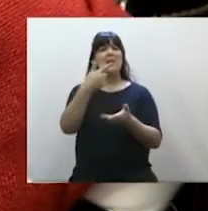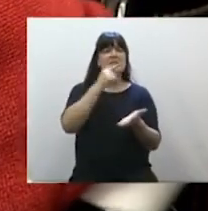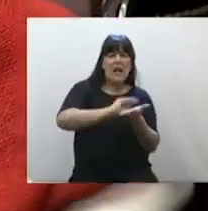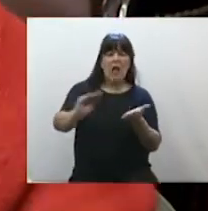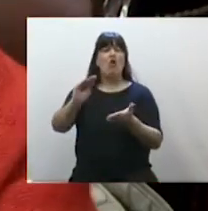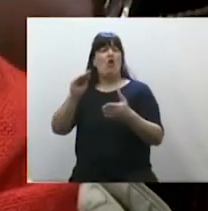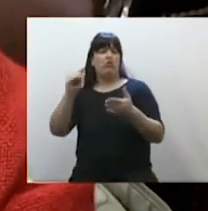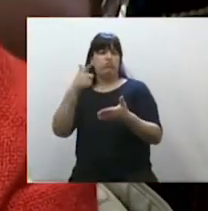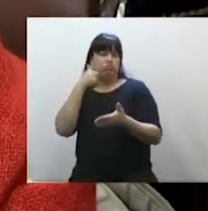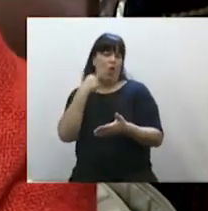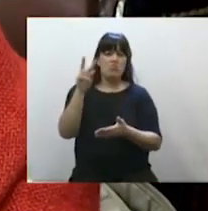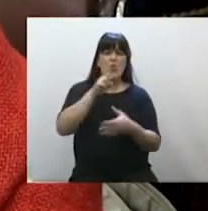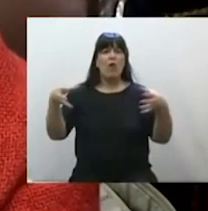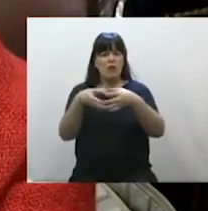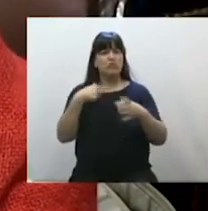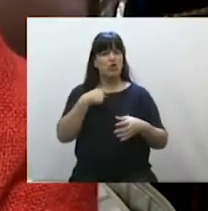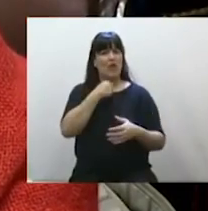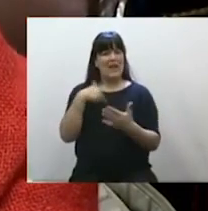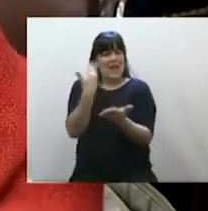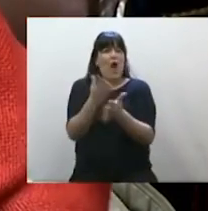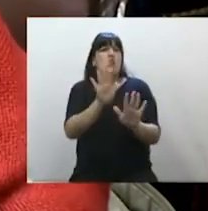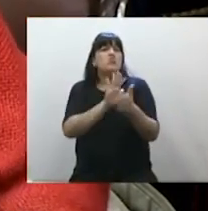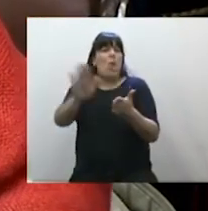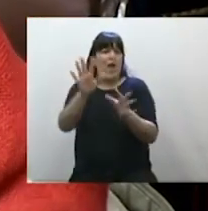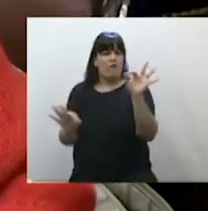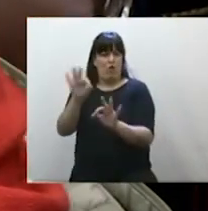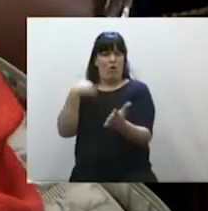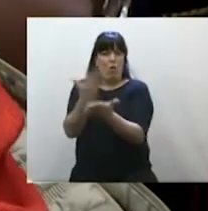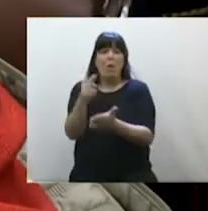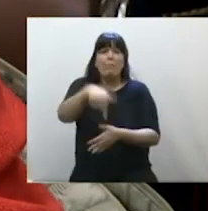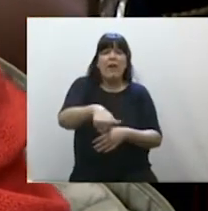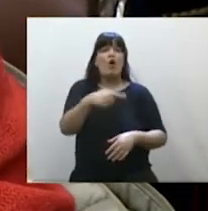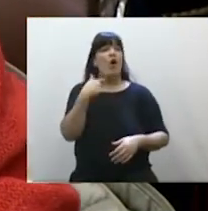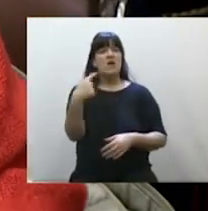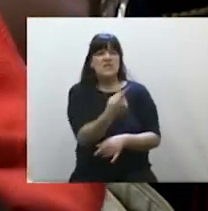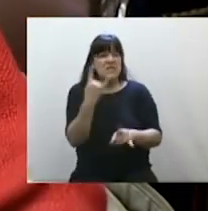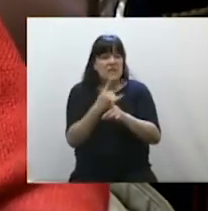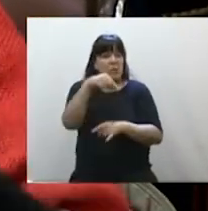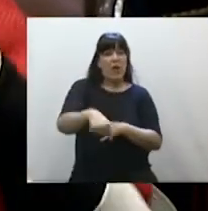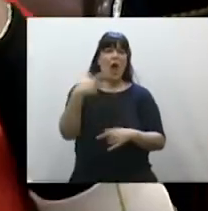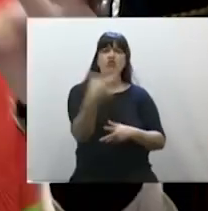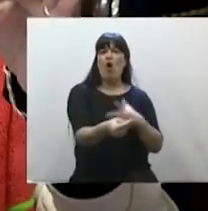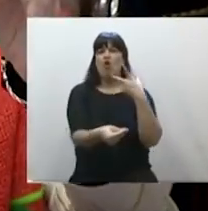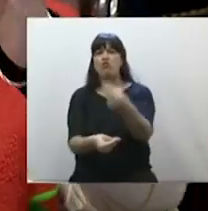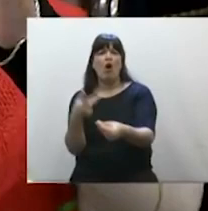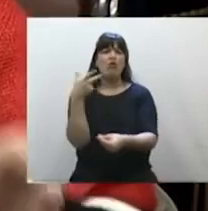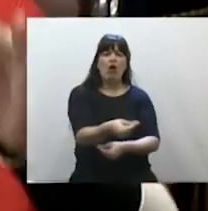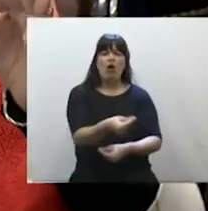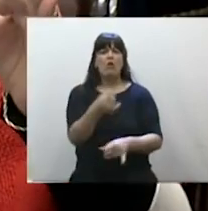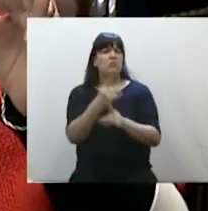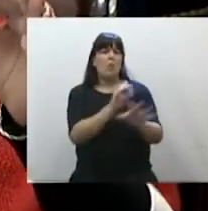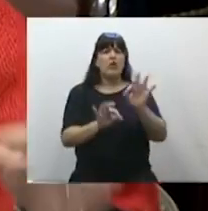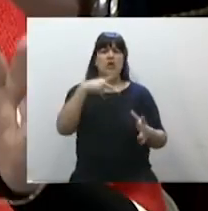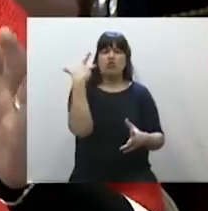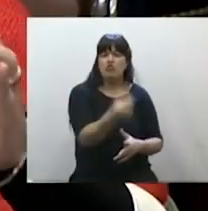senadoras plantear un proyecto nuevo, pero acá todo es no. No al proyecto, no a